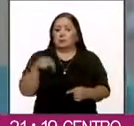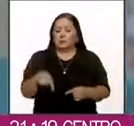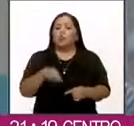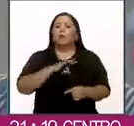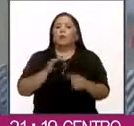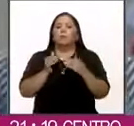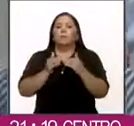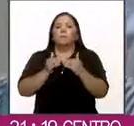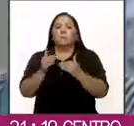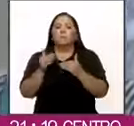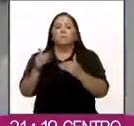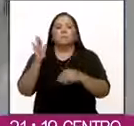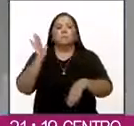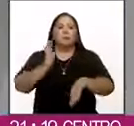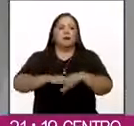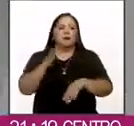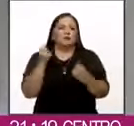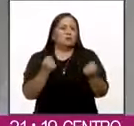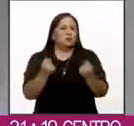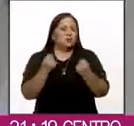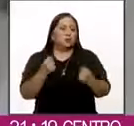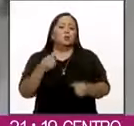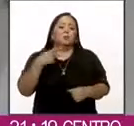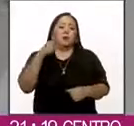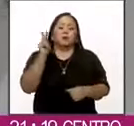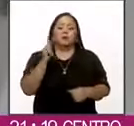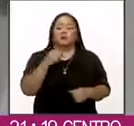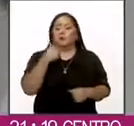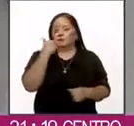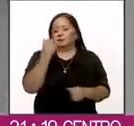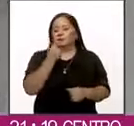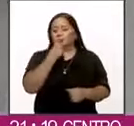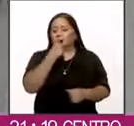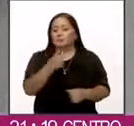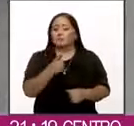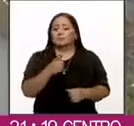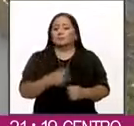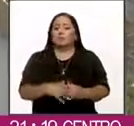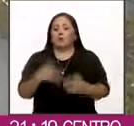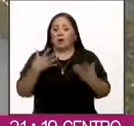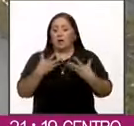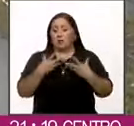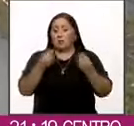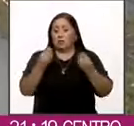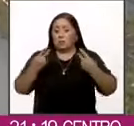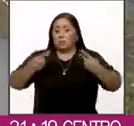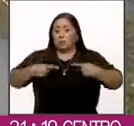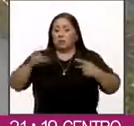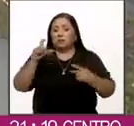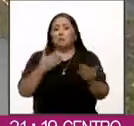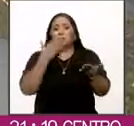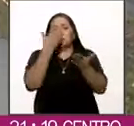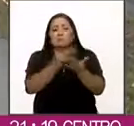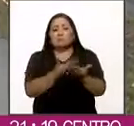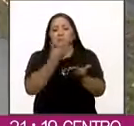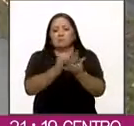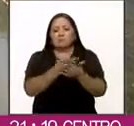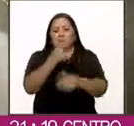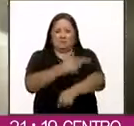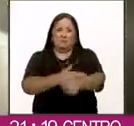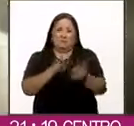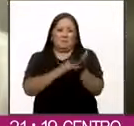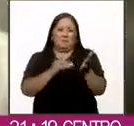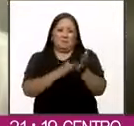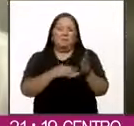se va a incrementar de forma muy, muy fuerte. El segundo punto es que hay que decir que, sin embargo, hay muchas de las personas que solicitan la condición de refugiado